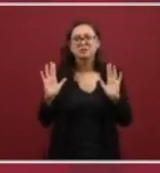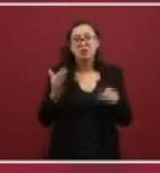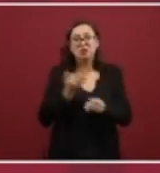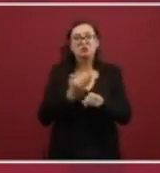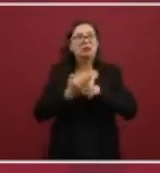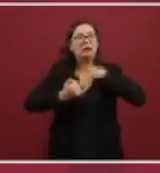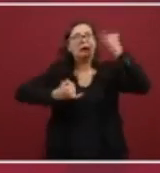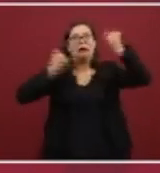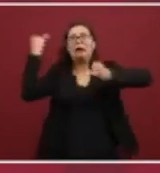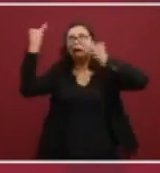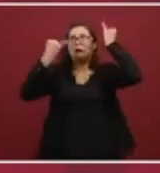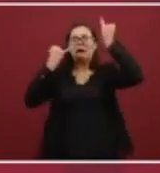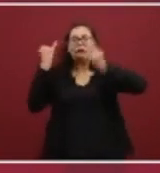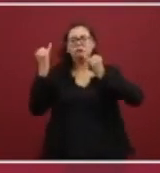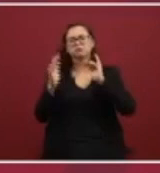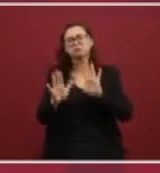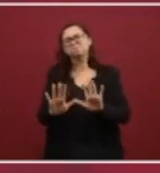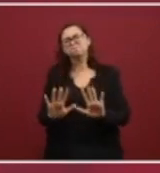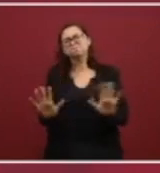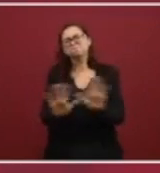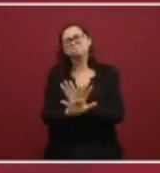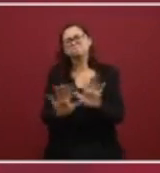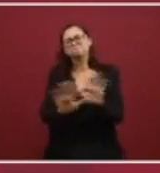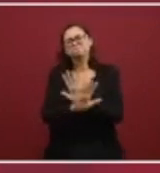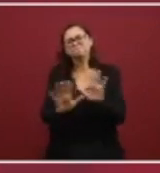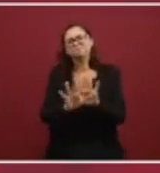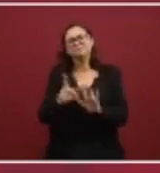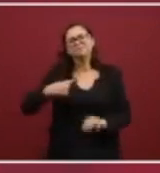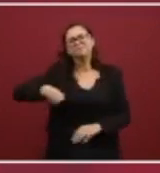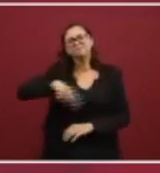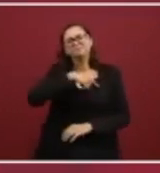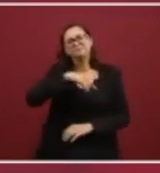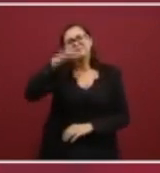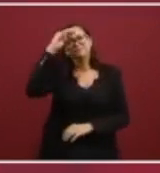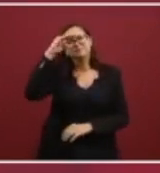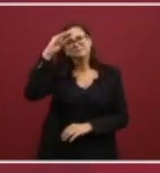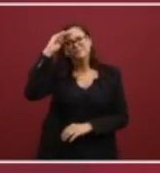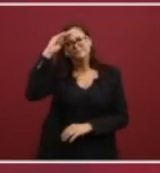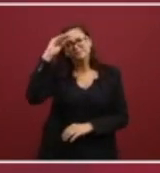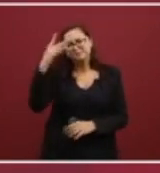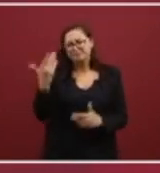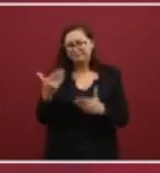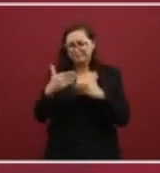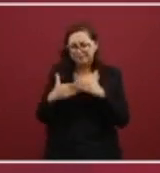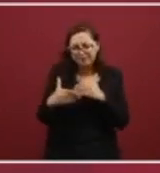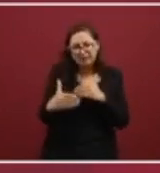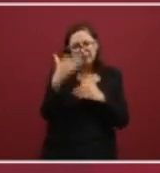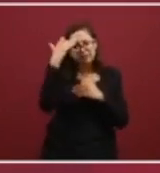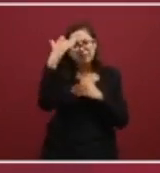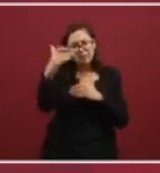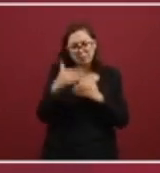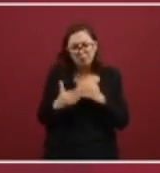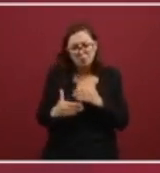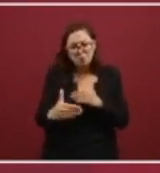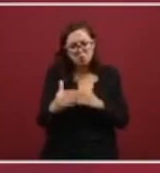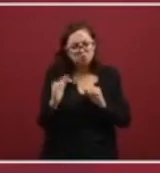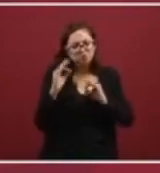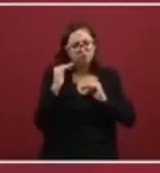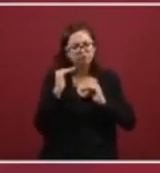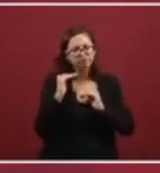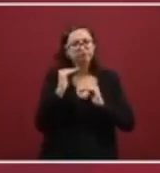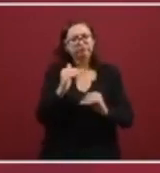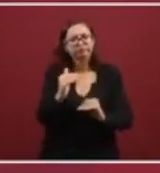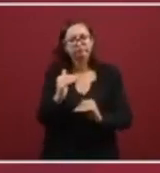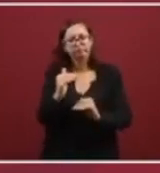lectura. Nosotros pensamos que el que podamos tener un plazo, un tiempo, para demostrar o